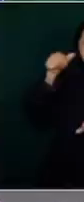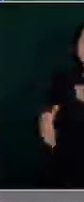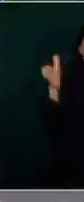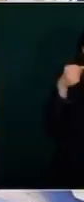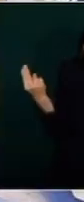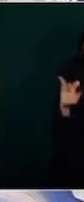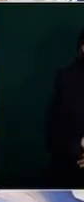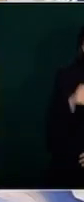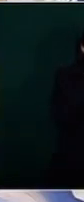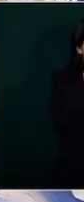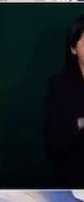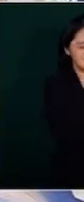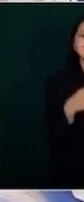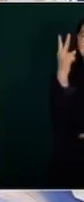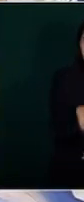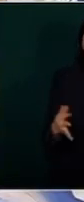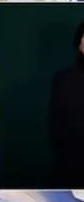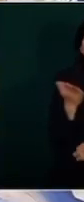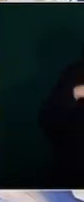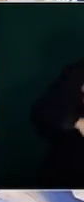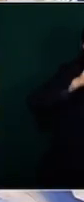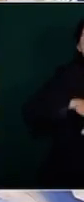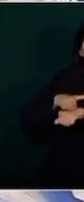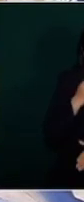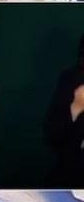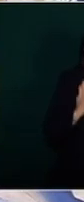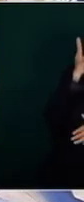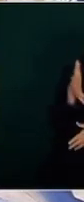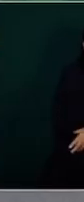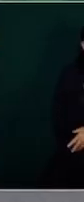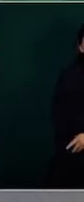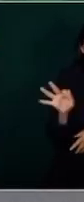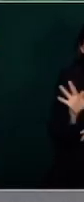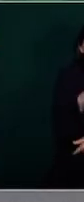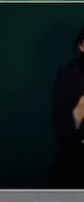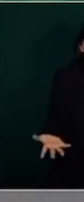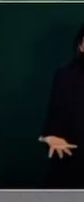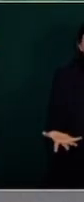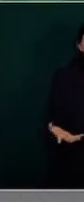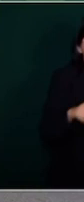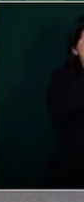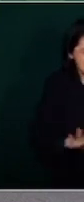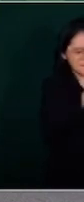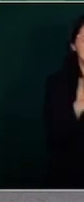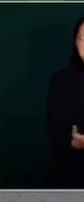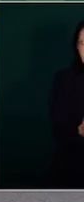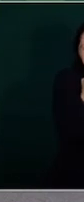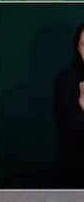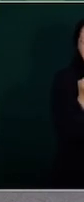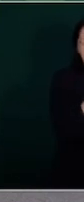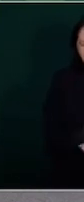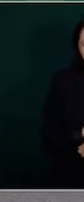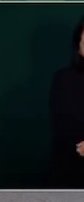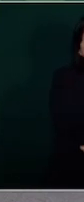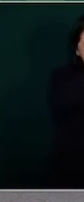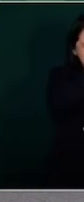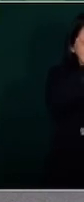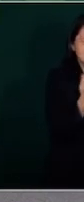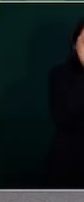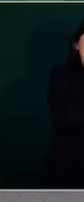el país con más potencial de desarrollo por la fortaleza de su región por américa del